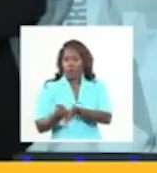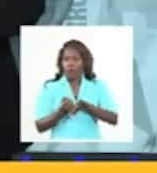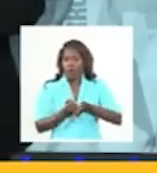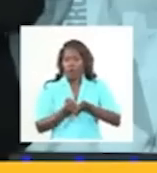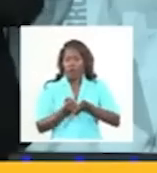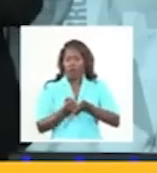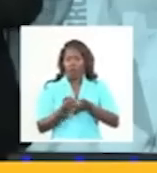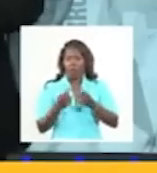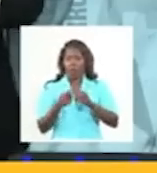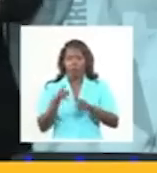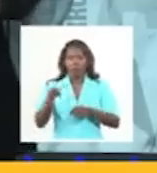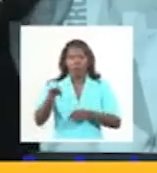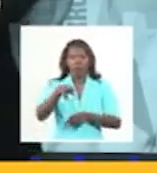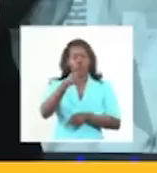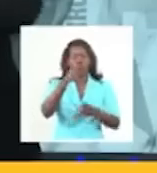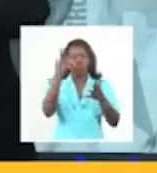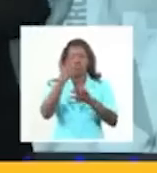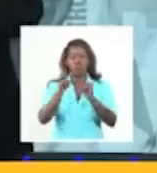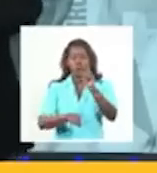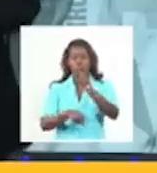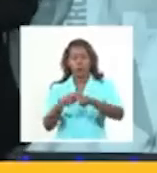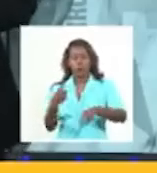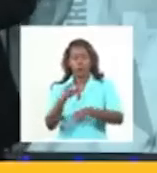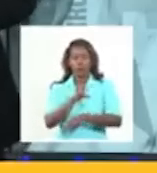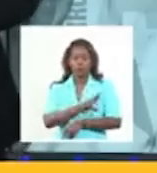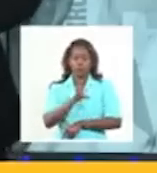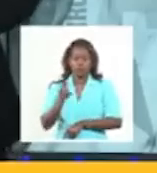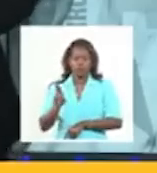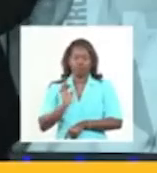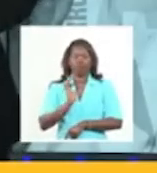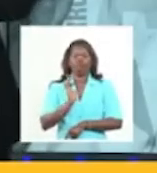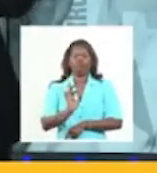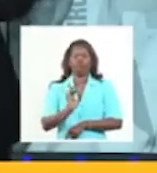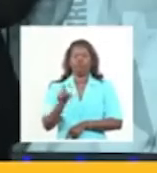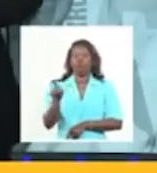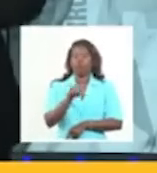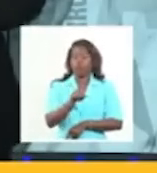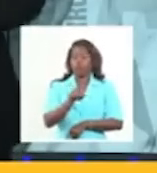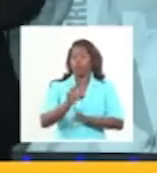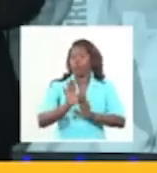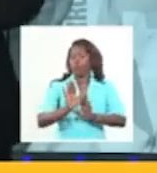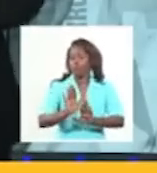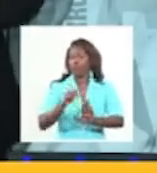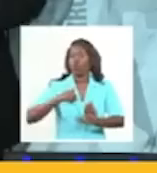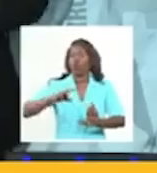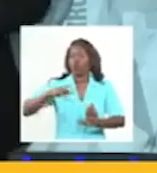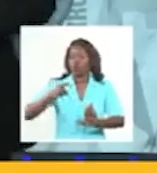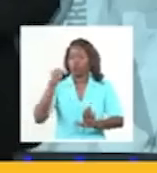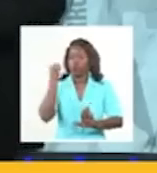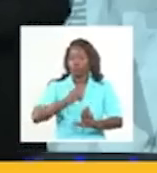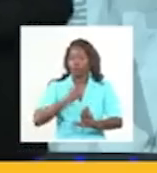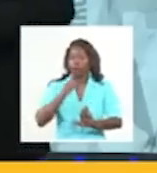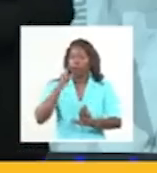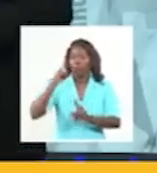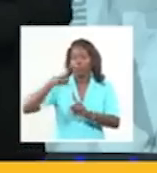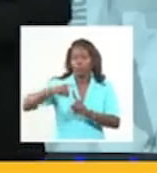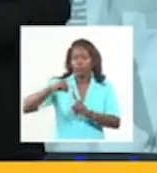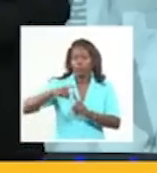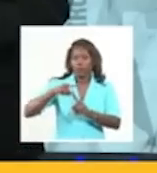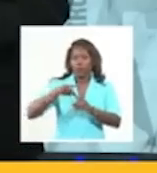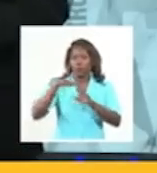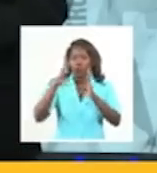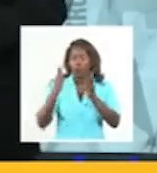A mí este documental de Humberto no me sirvió de nada para demostrarme nada de Yamila, la hija de